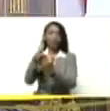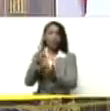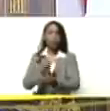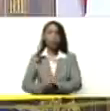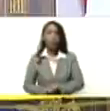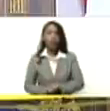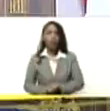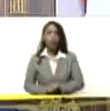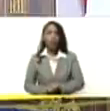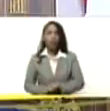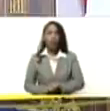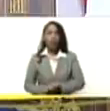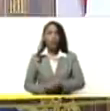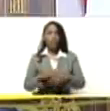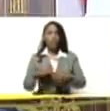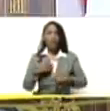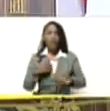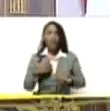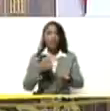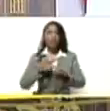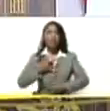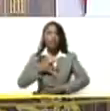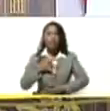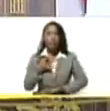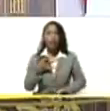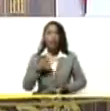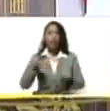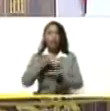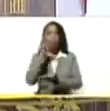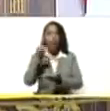la autoestima nacional